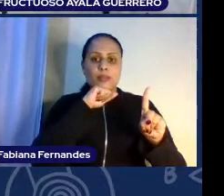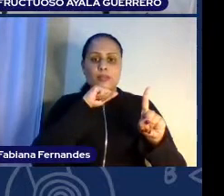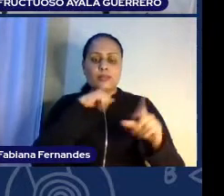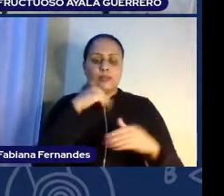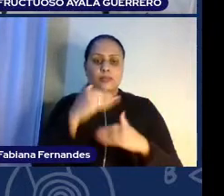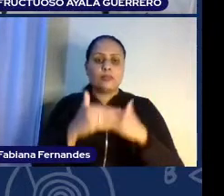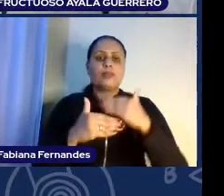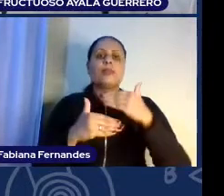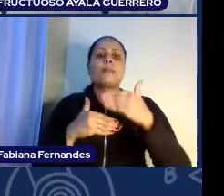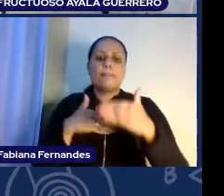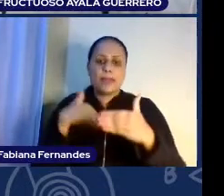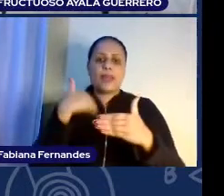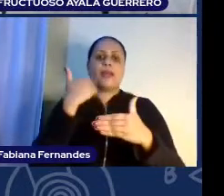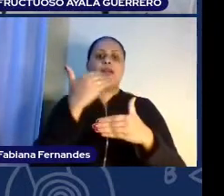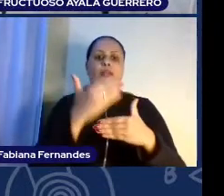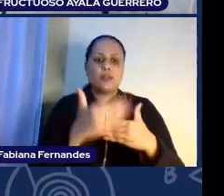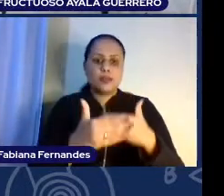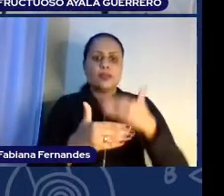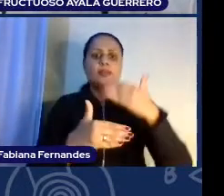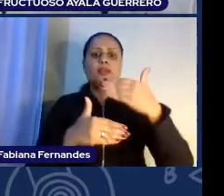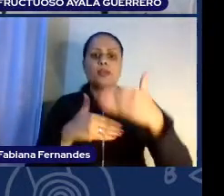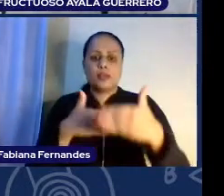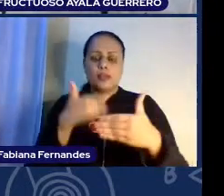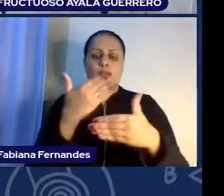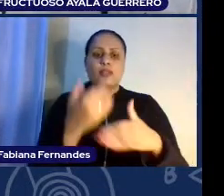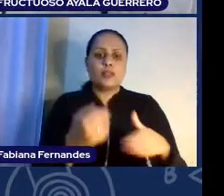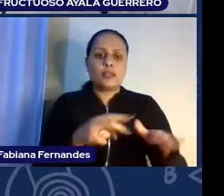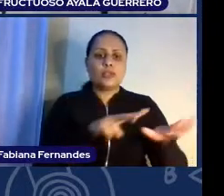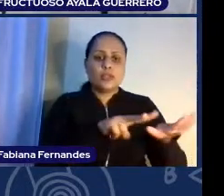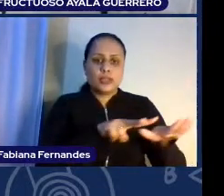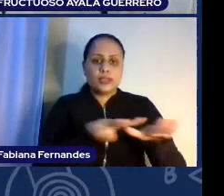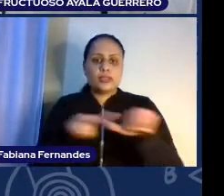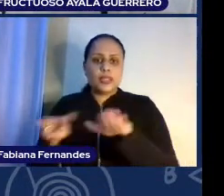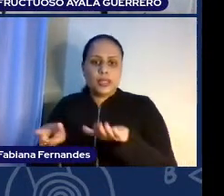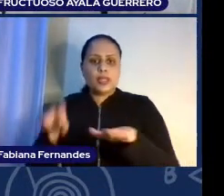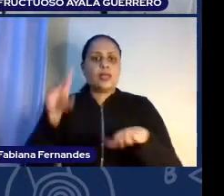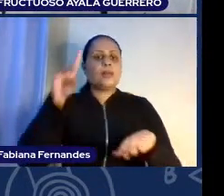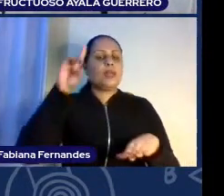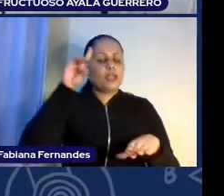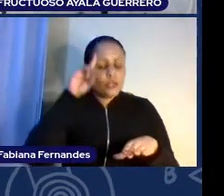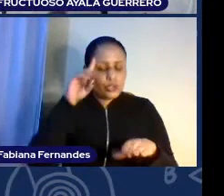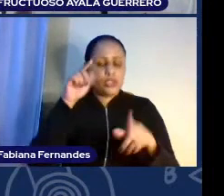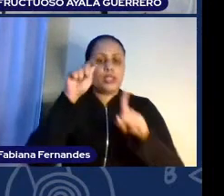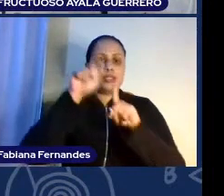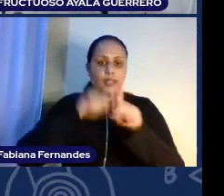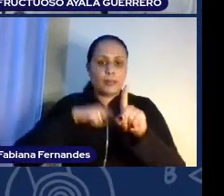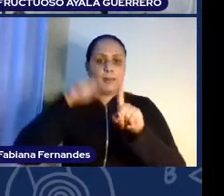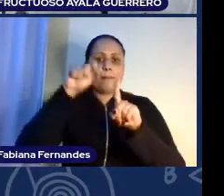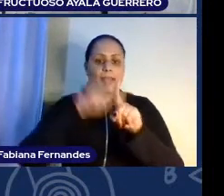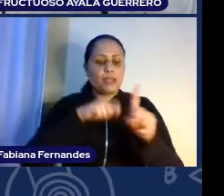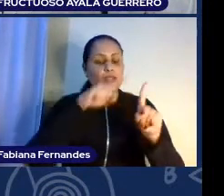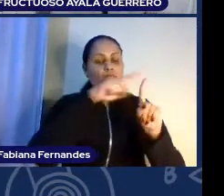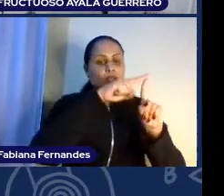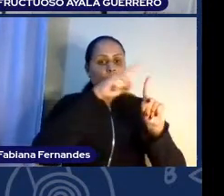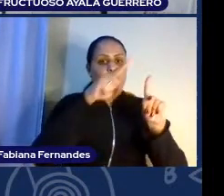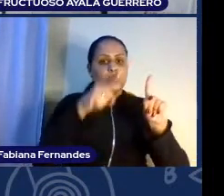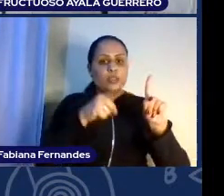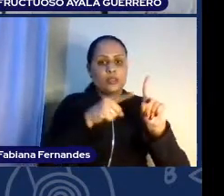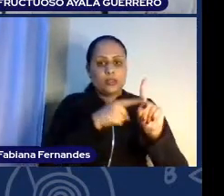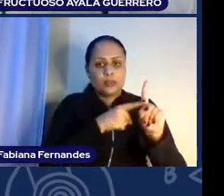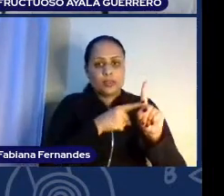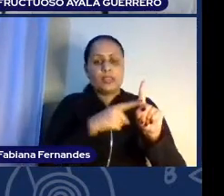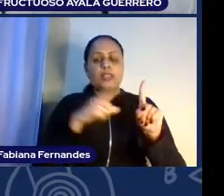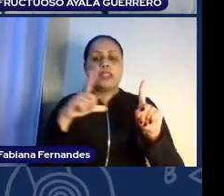los días, las semanas y meses de gestación, y el cerebro, los componentes